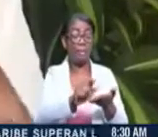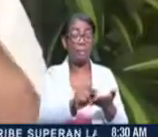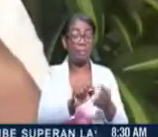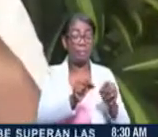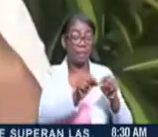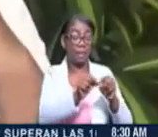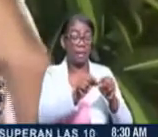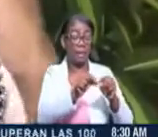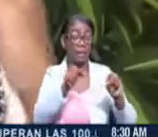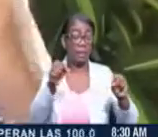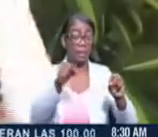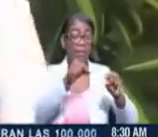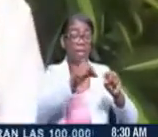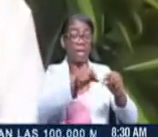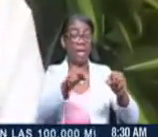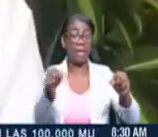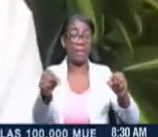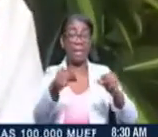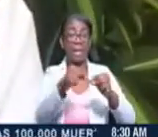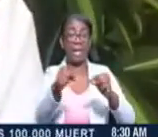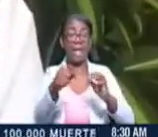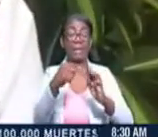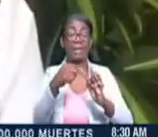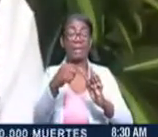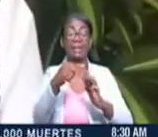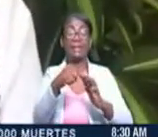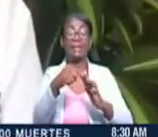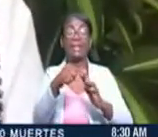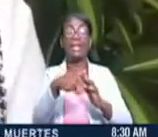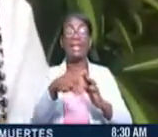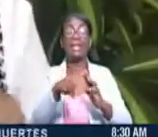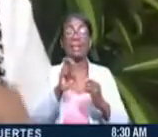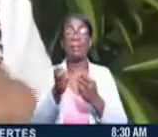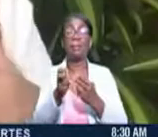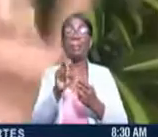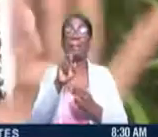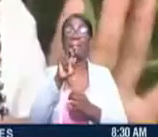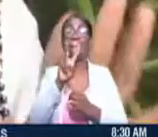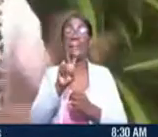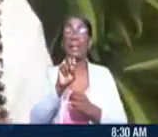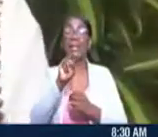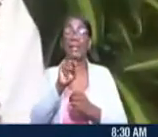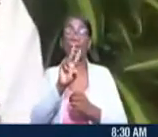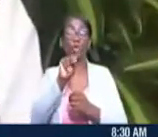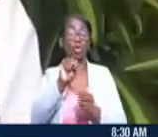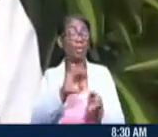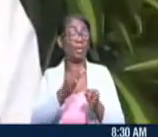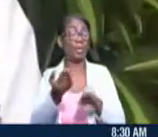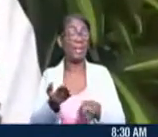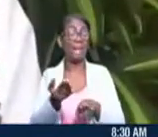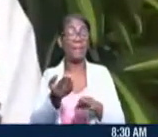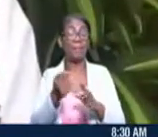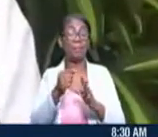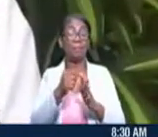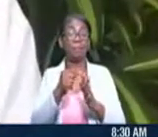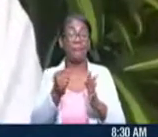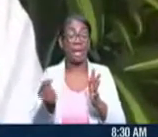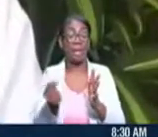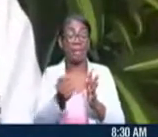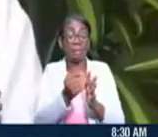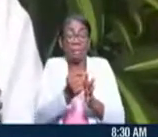espinas del pez león sí son venenosas y no causa muerte. Sin embargo, sí, al